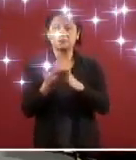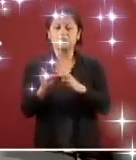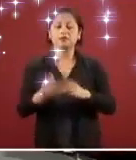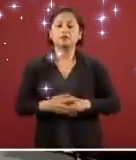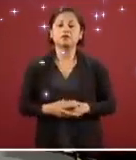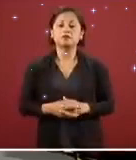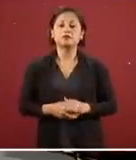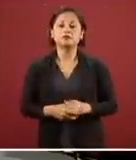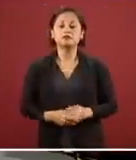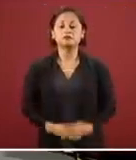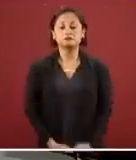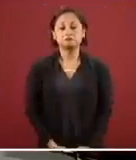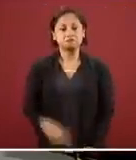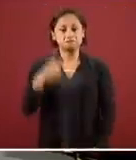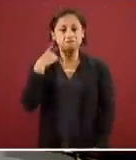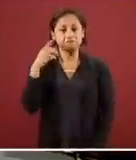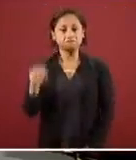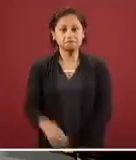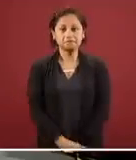Espero le guste su regalo. Sí.